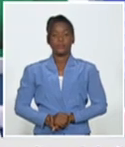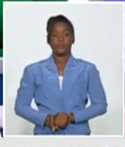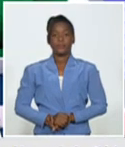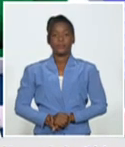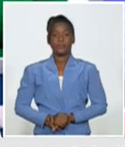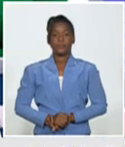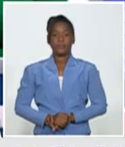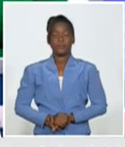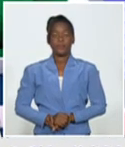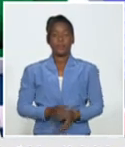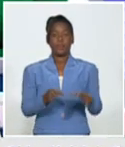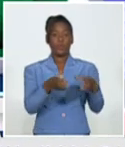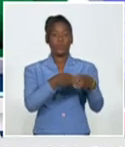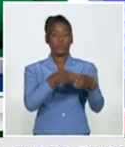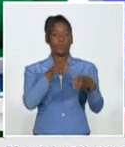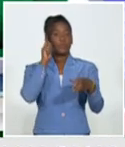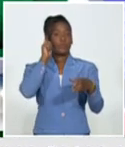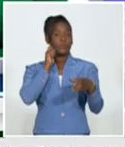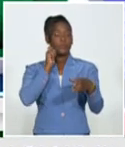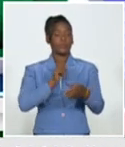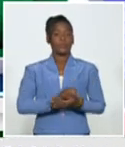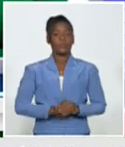femenino ayer con el